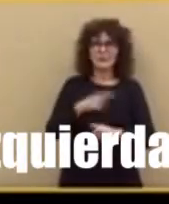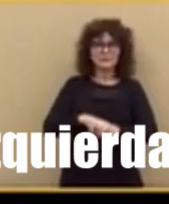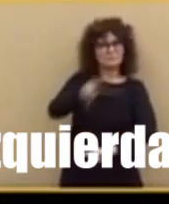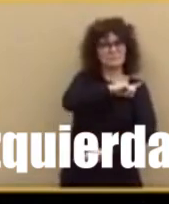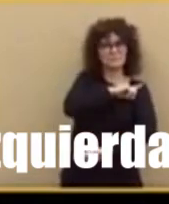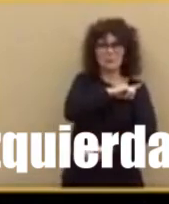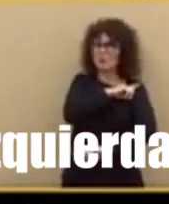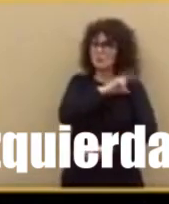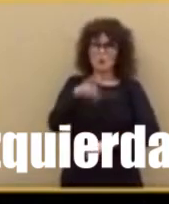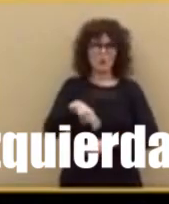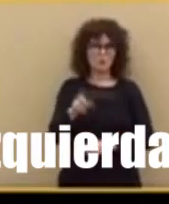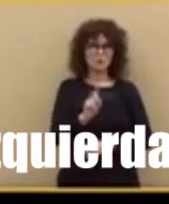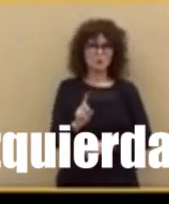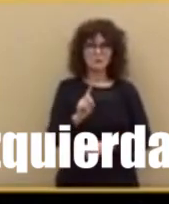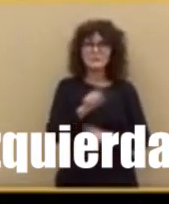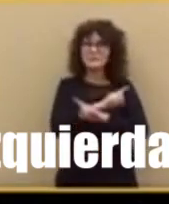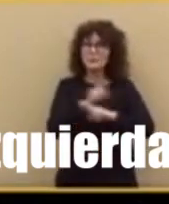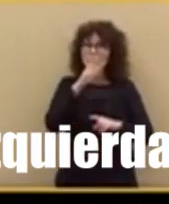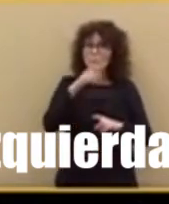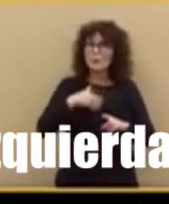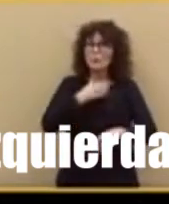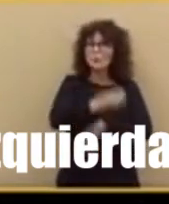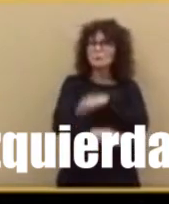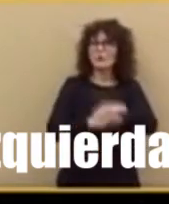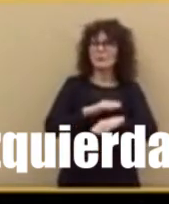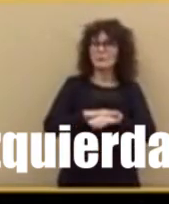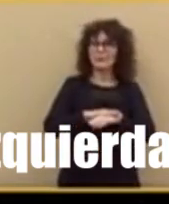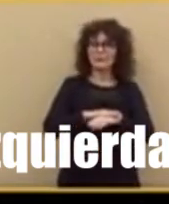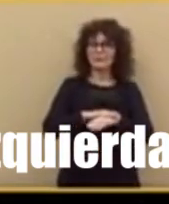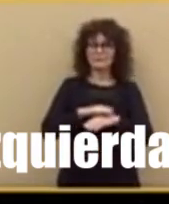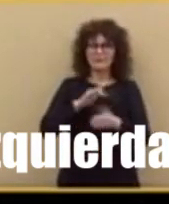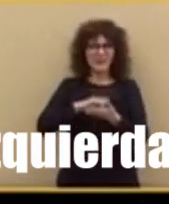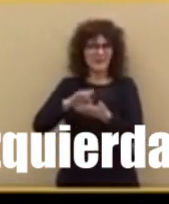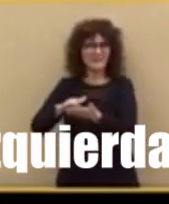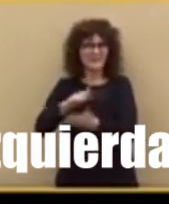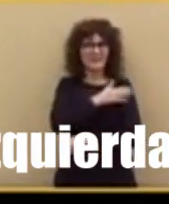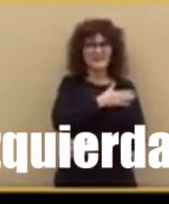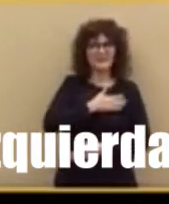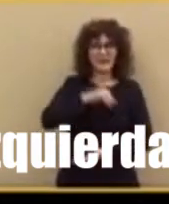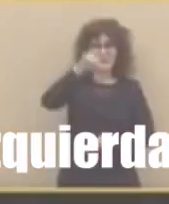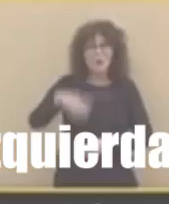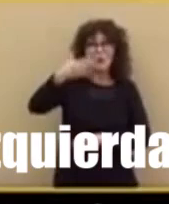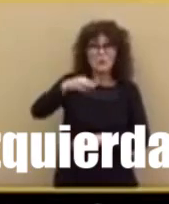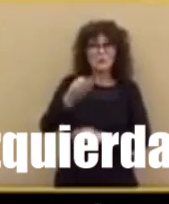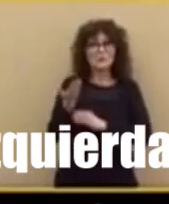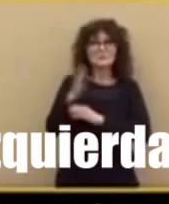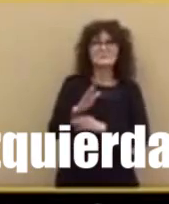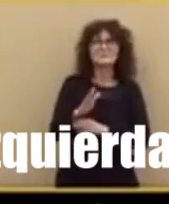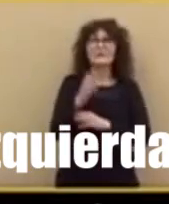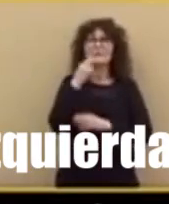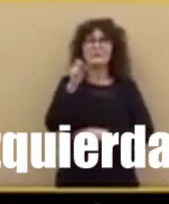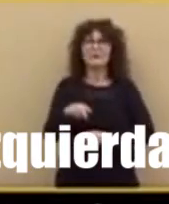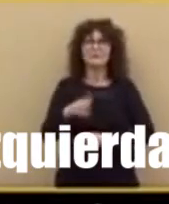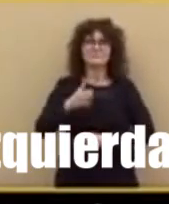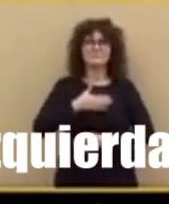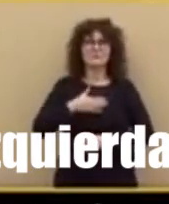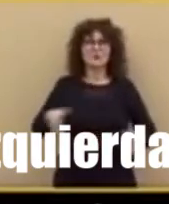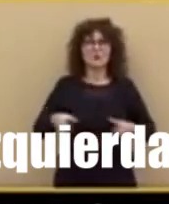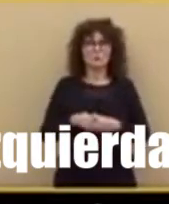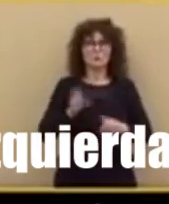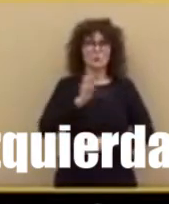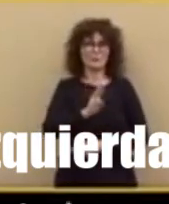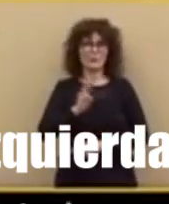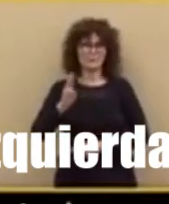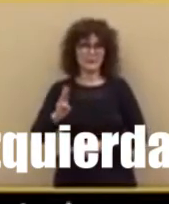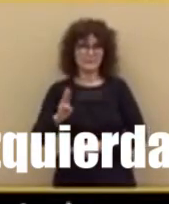merecen ser utilizados para una agenda que aleja la gran alternativa centrada y ganadora que España necesita. La verdadera disputa que hay en